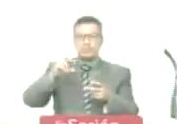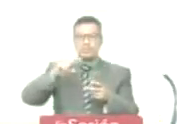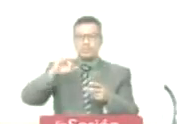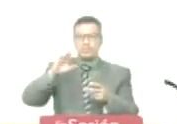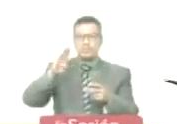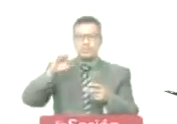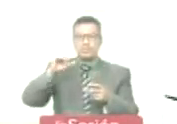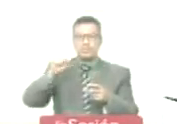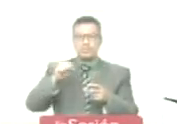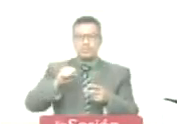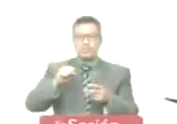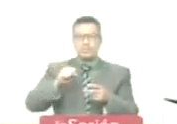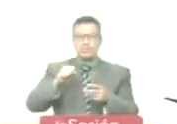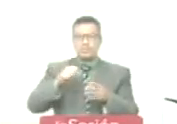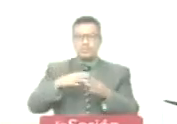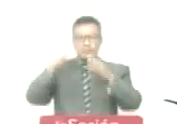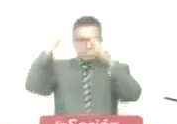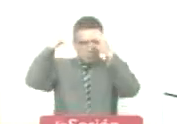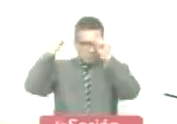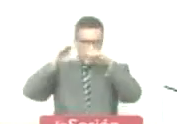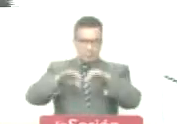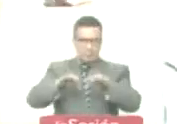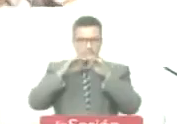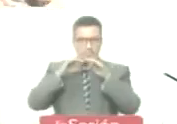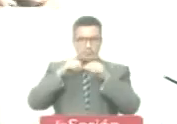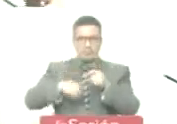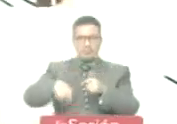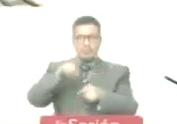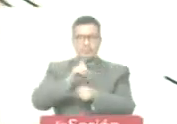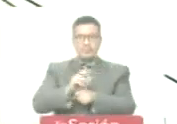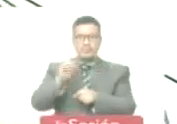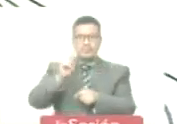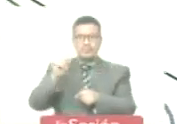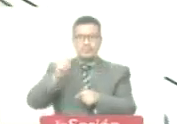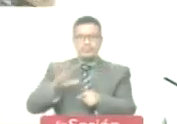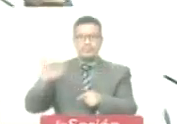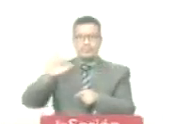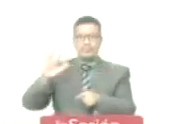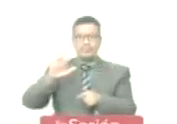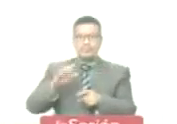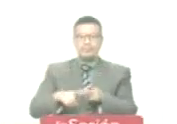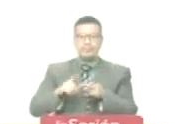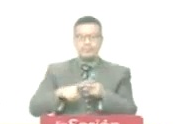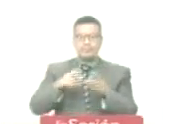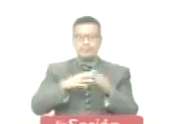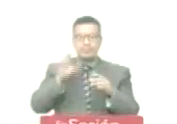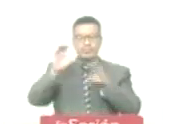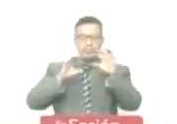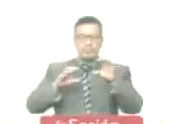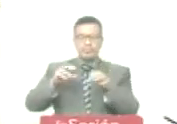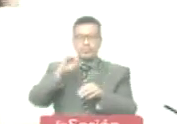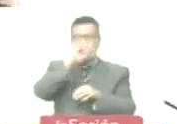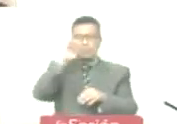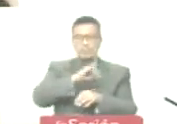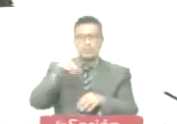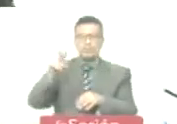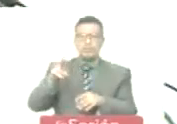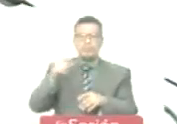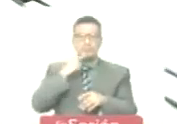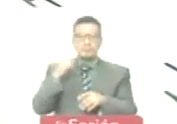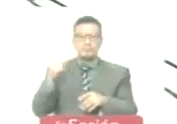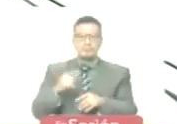embajador extraordinario y plenipotenciario de la República Bolivariana de Venezuela ante el Reino de Noruega.